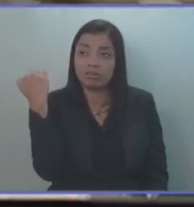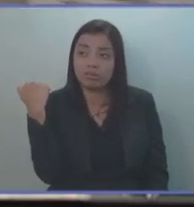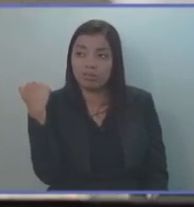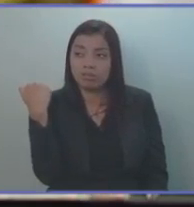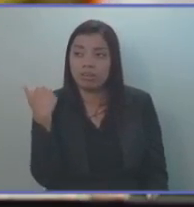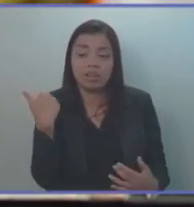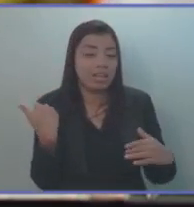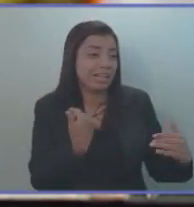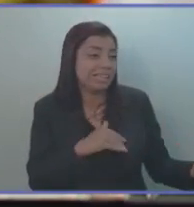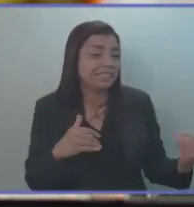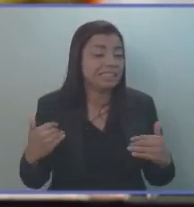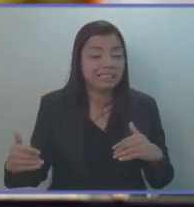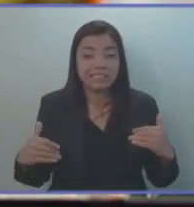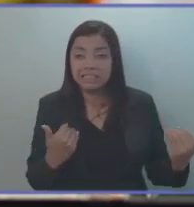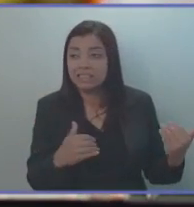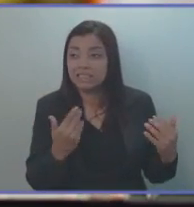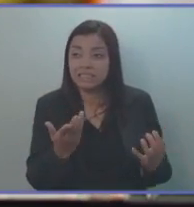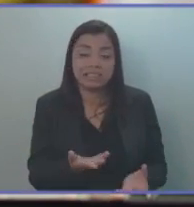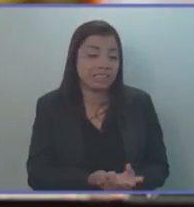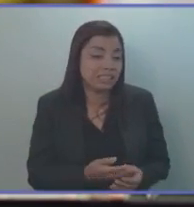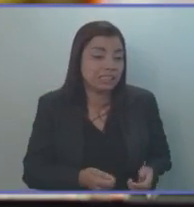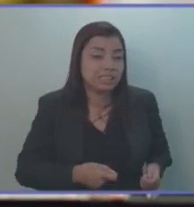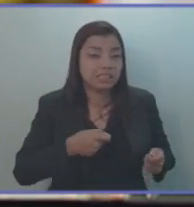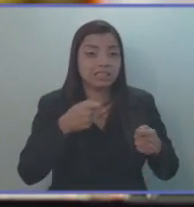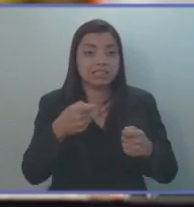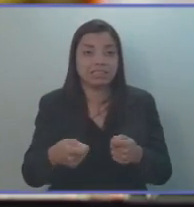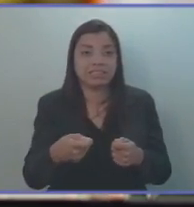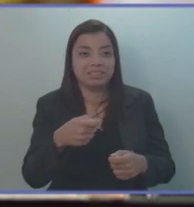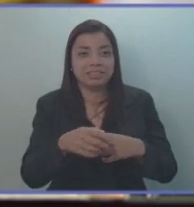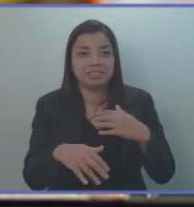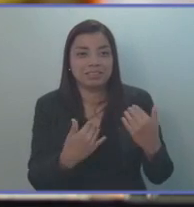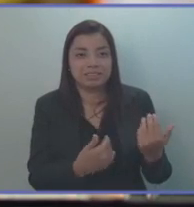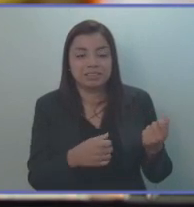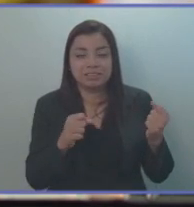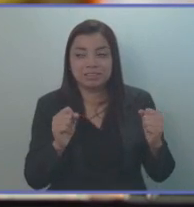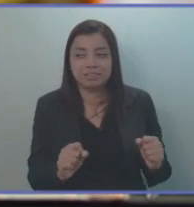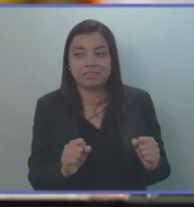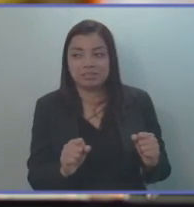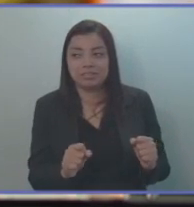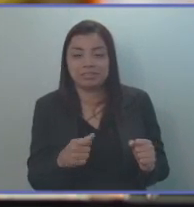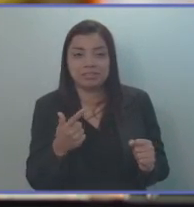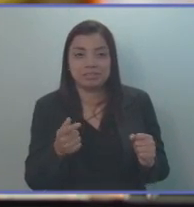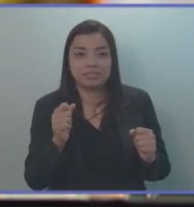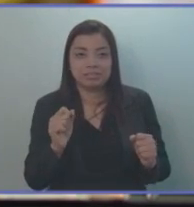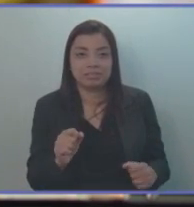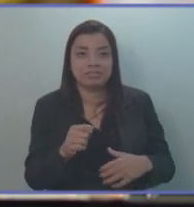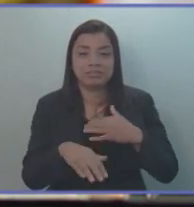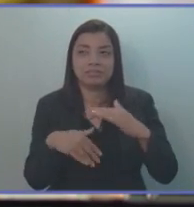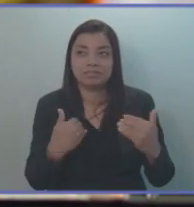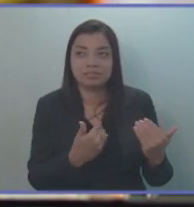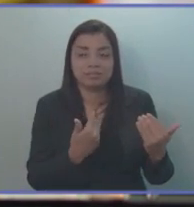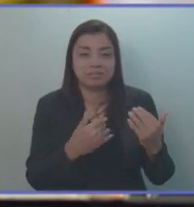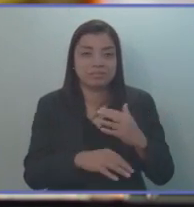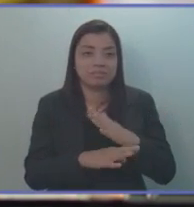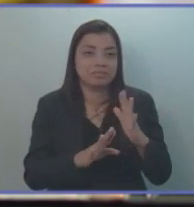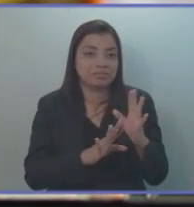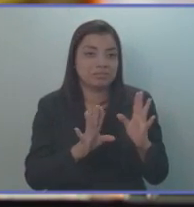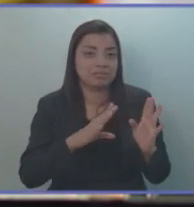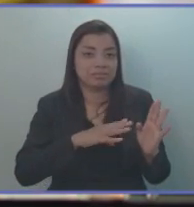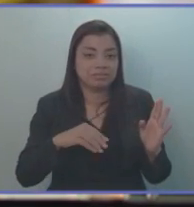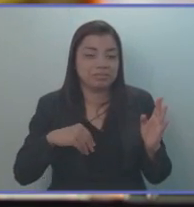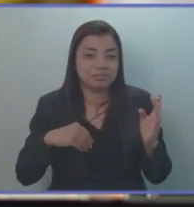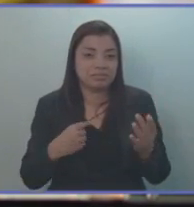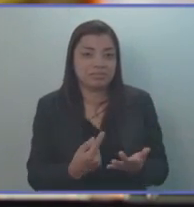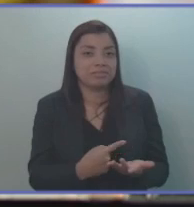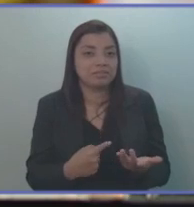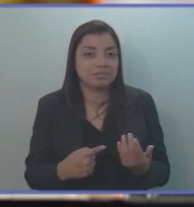tantas cosas, no lo habíamos podido pasar. Urge para que le podamos resolver el tema habitacional a 20 familias, como muy bien